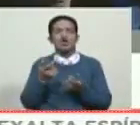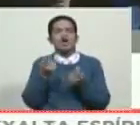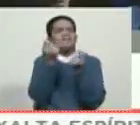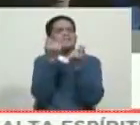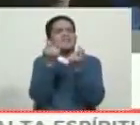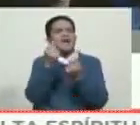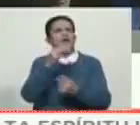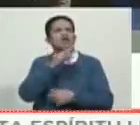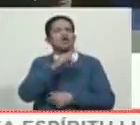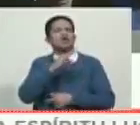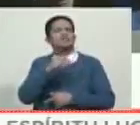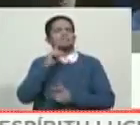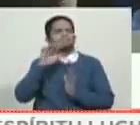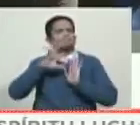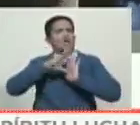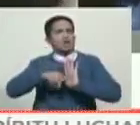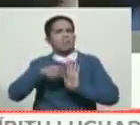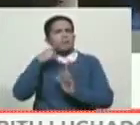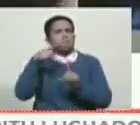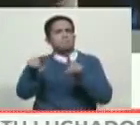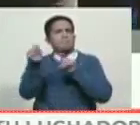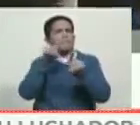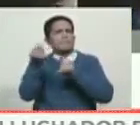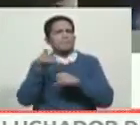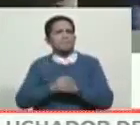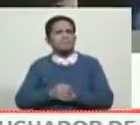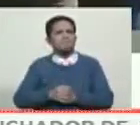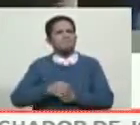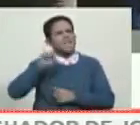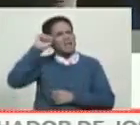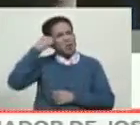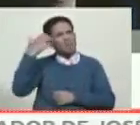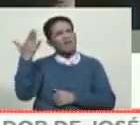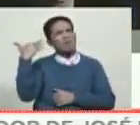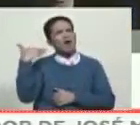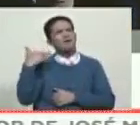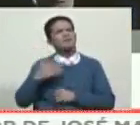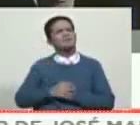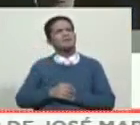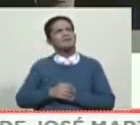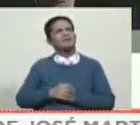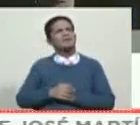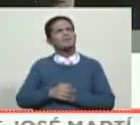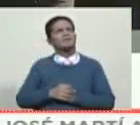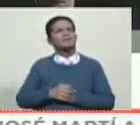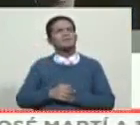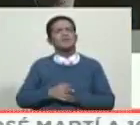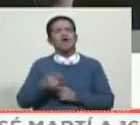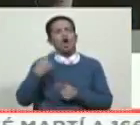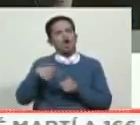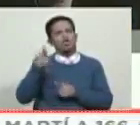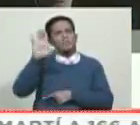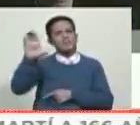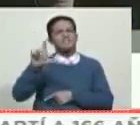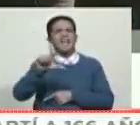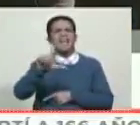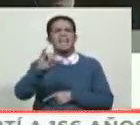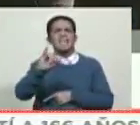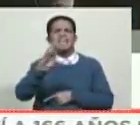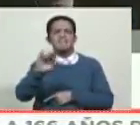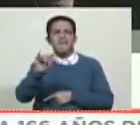extranjero para robárselo. Recordemos lo que ocurrió en Libia. Más de 240 mil millones de